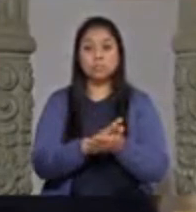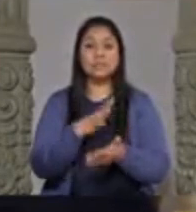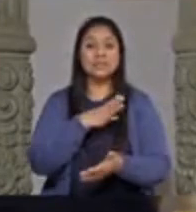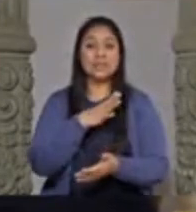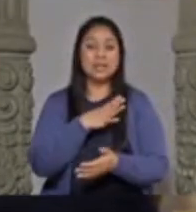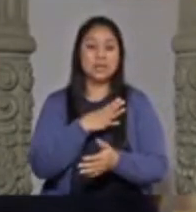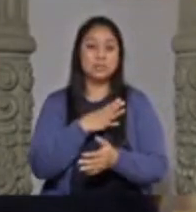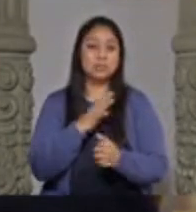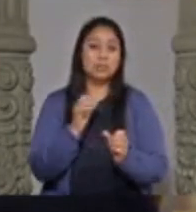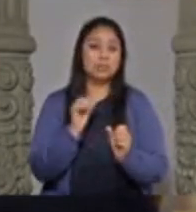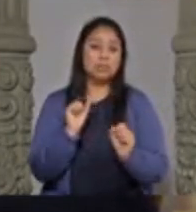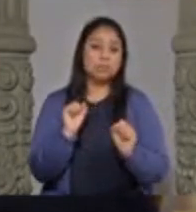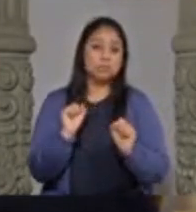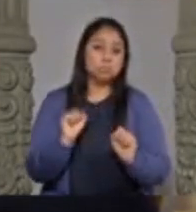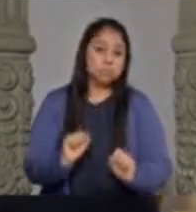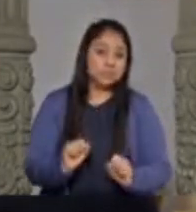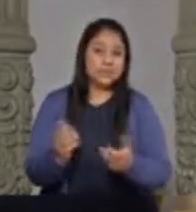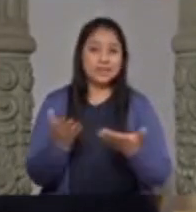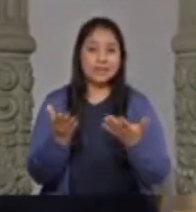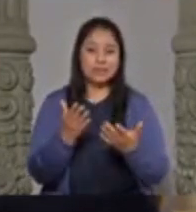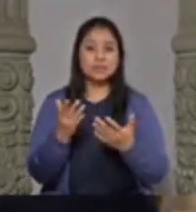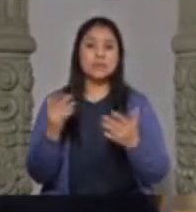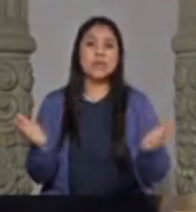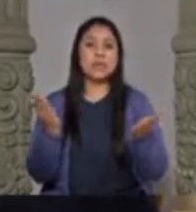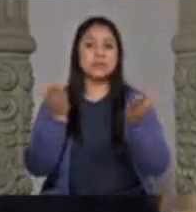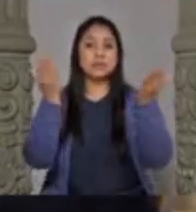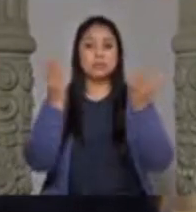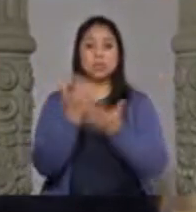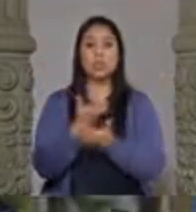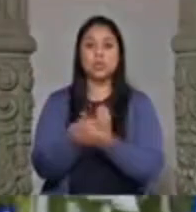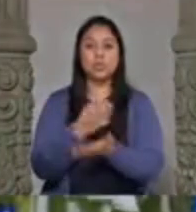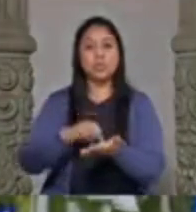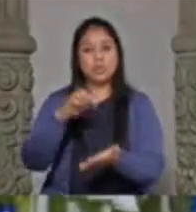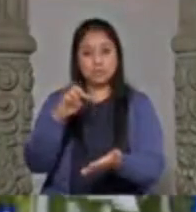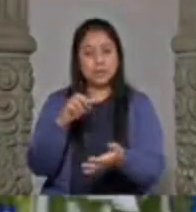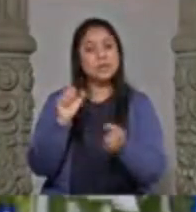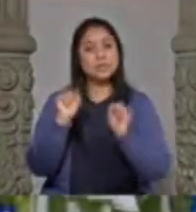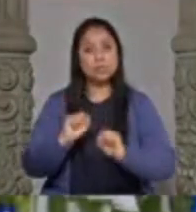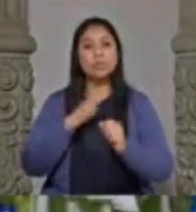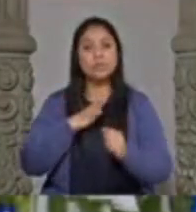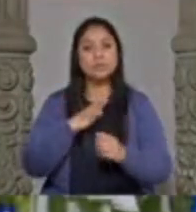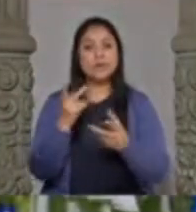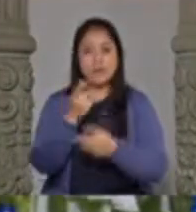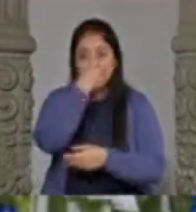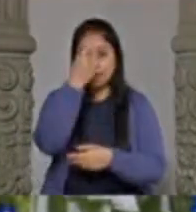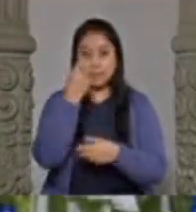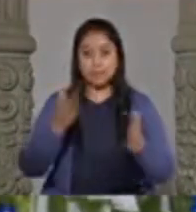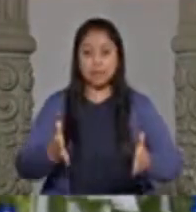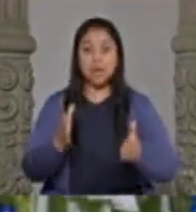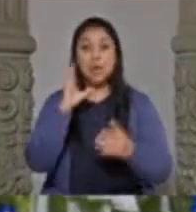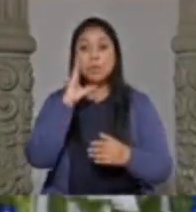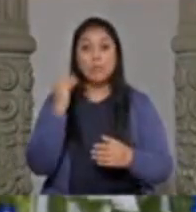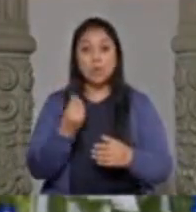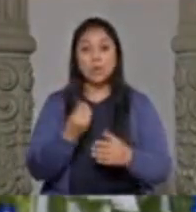las posibilidades de lograr el crecimiento económico del país y este genere empleo. Porque es